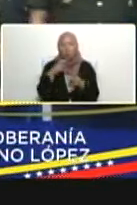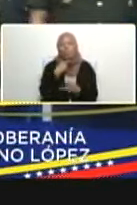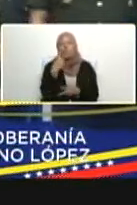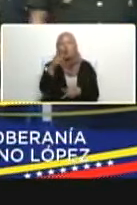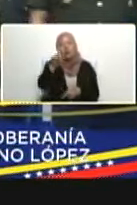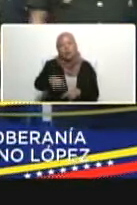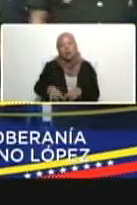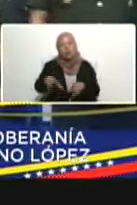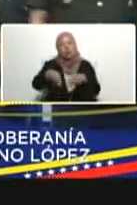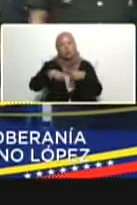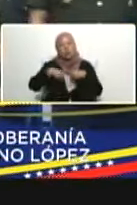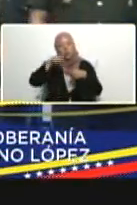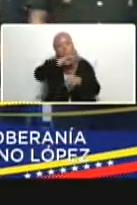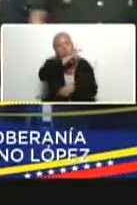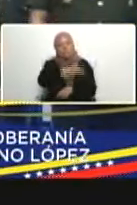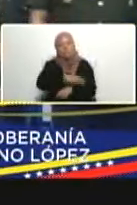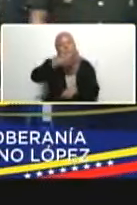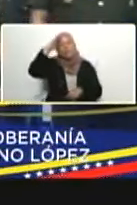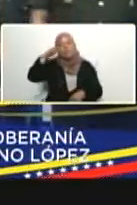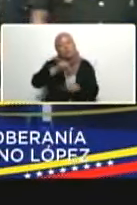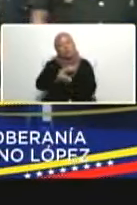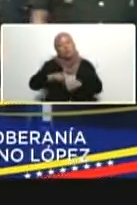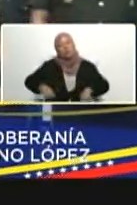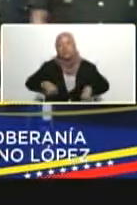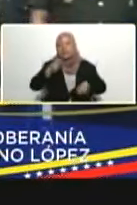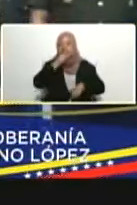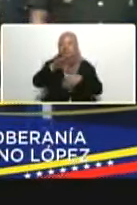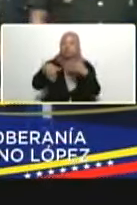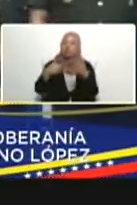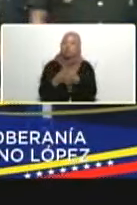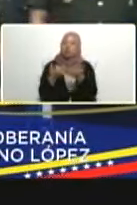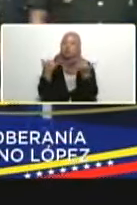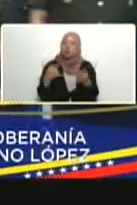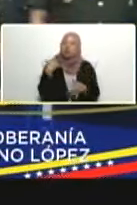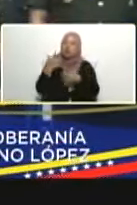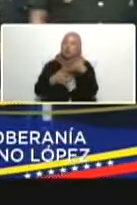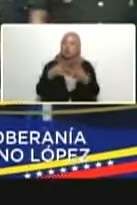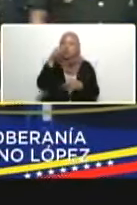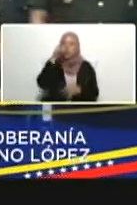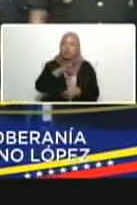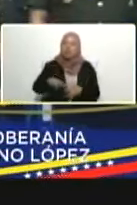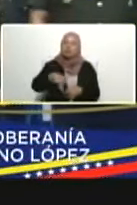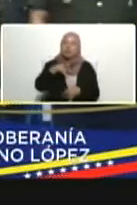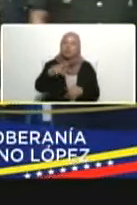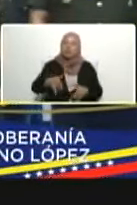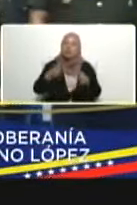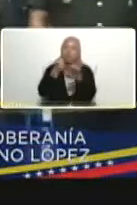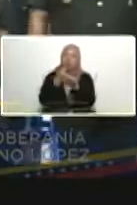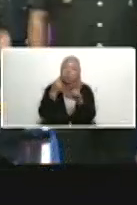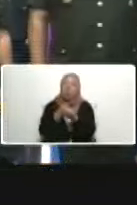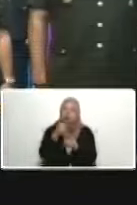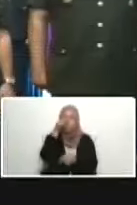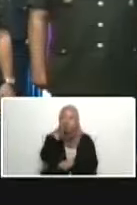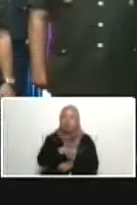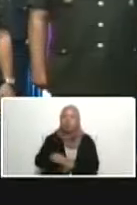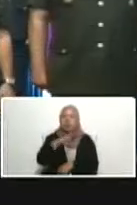también recogida de la Fuerza Armada en todos sus niveles a través de los comandantes de regiones estratégicas de defensa integral, las